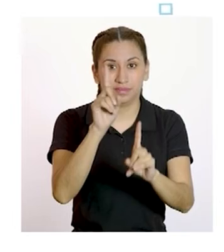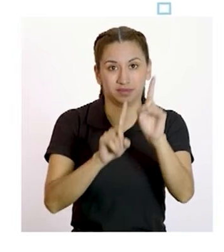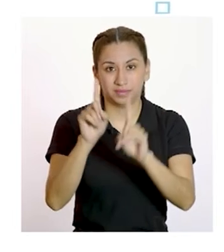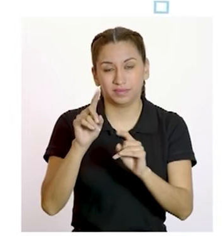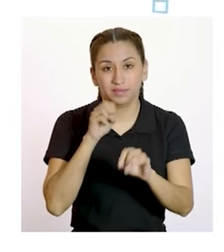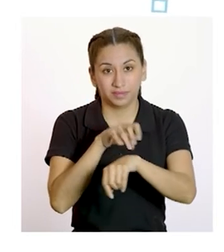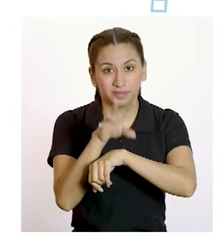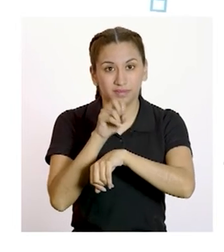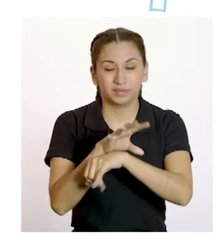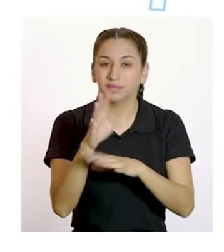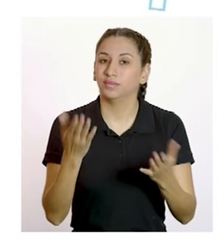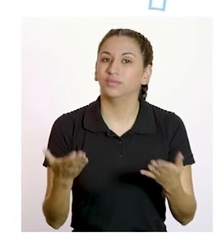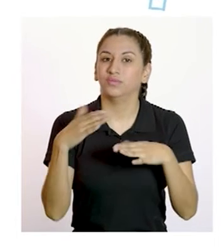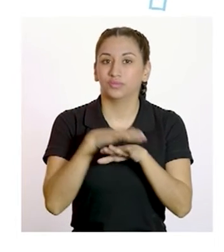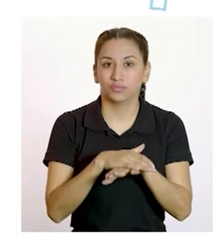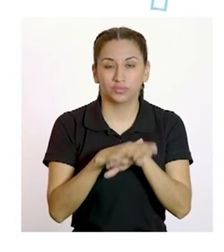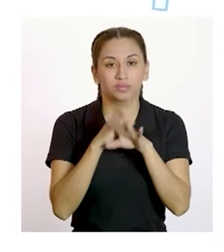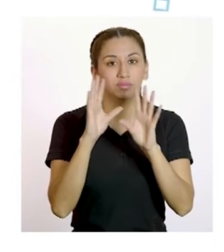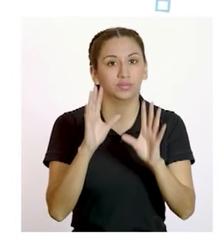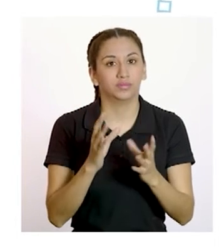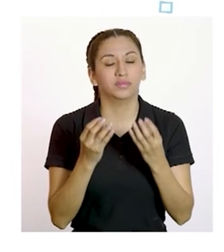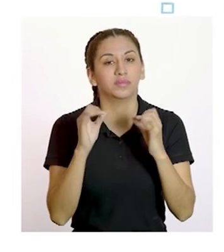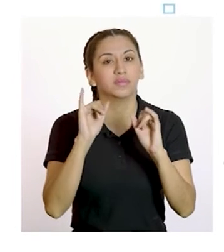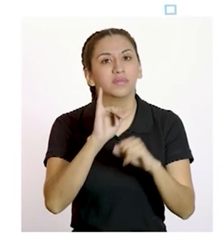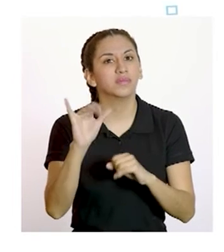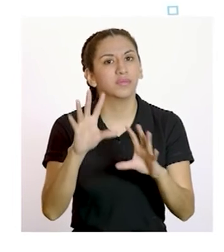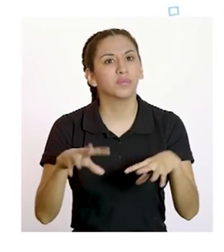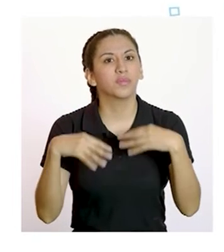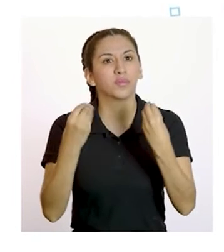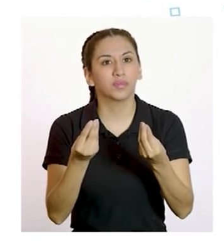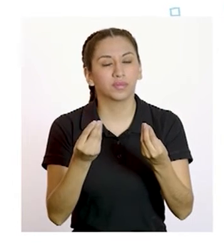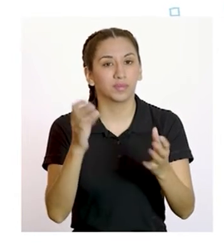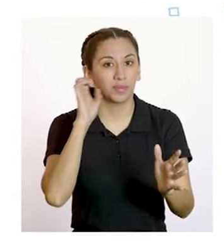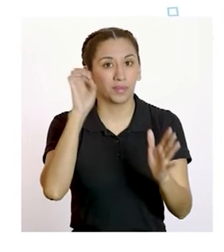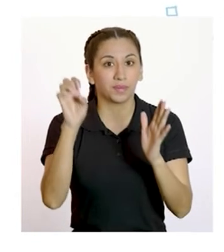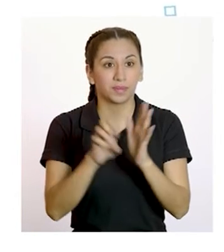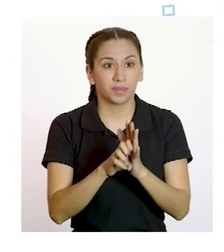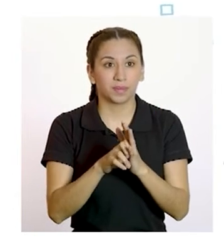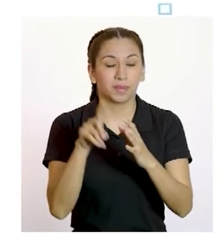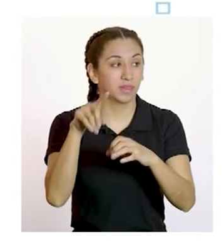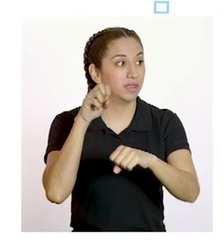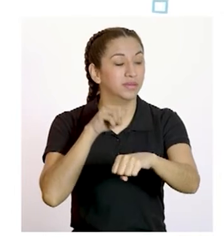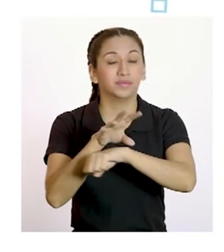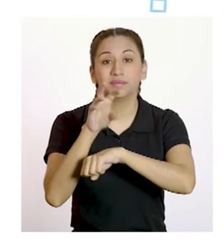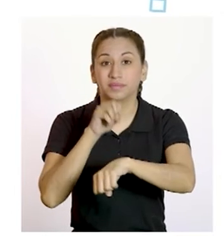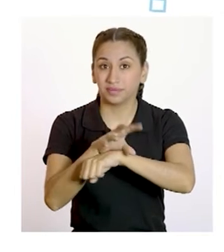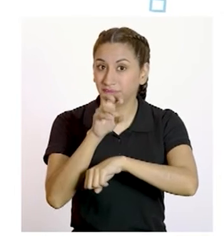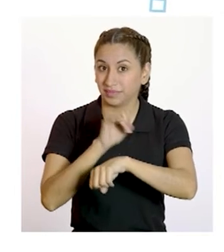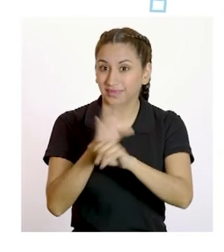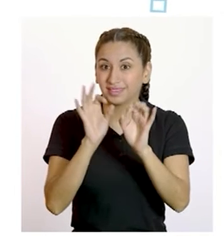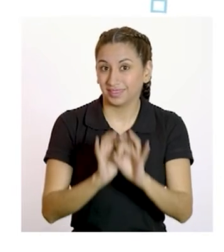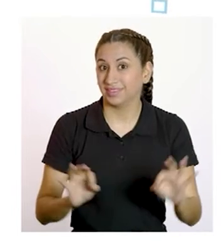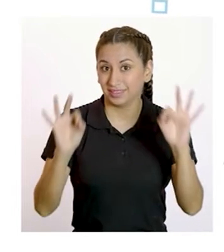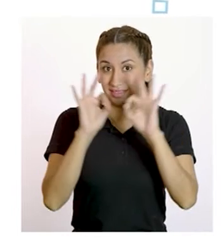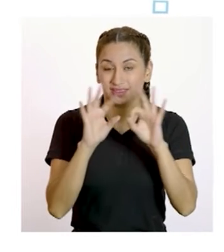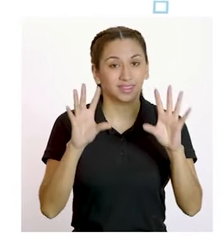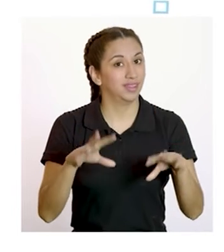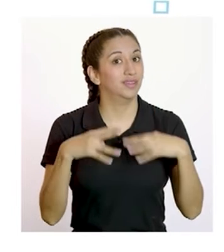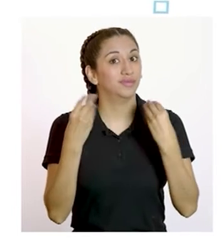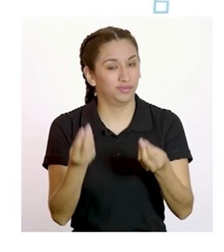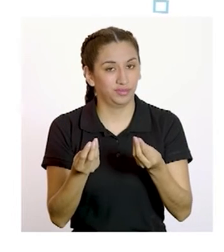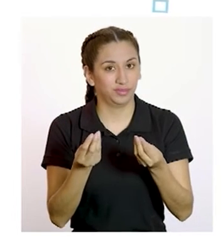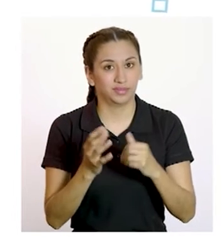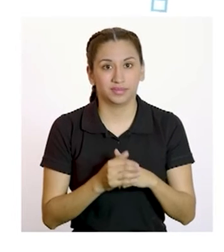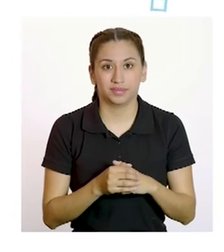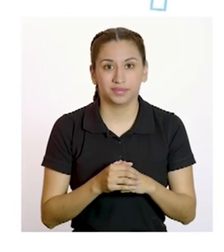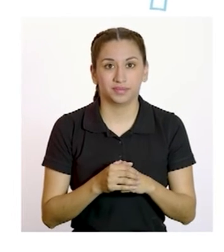algunas recomendaciones sobre ¿y por qué se hará? Por ejemplo, estas recomendaciones son